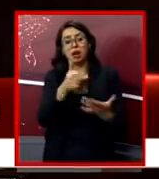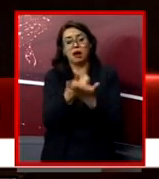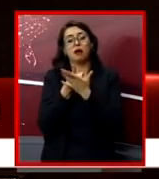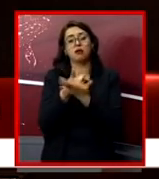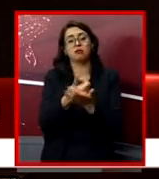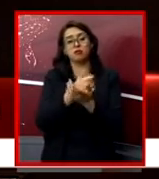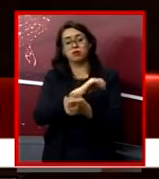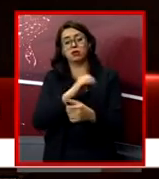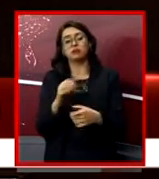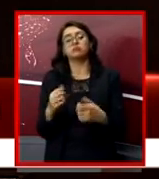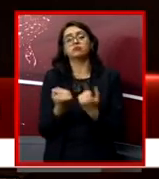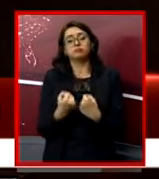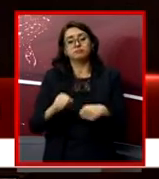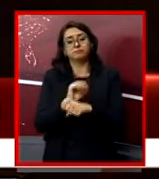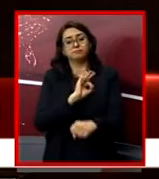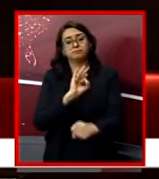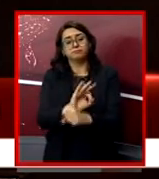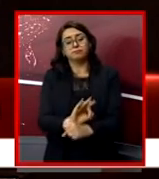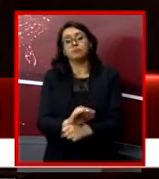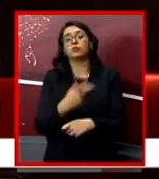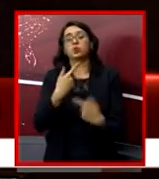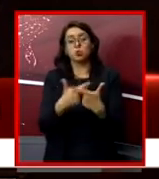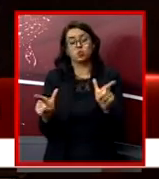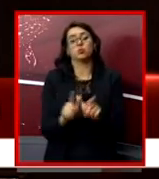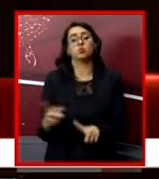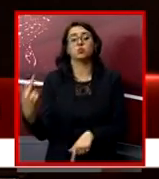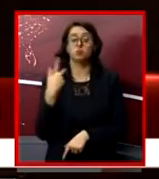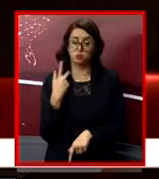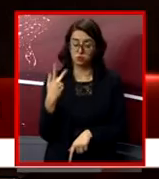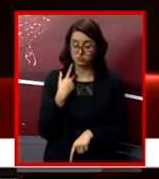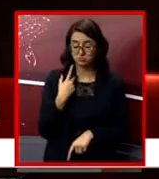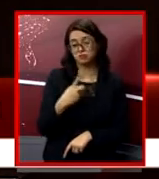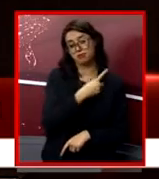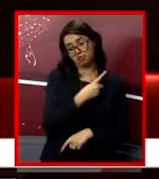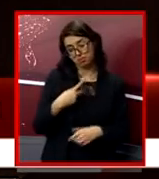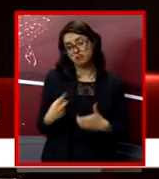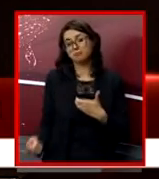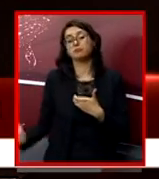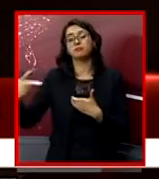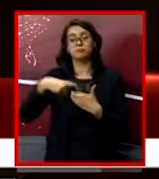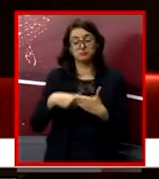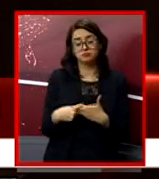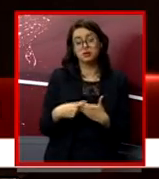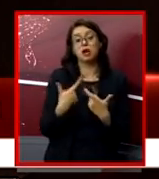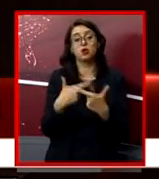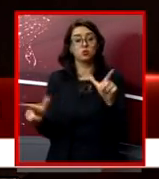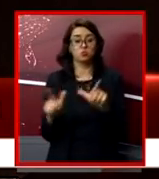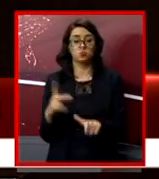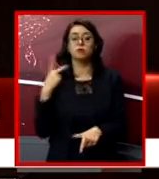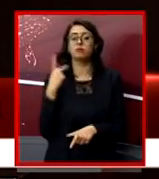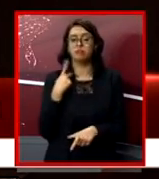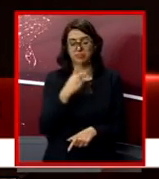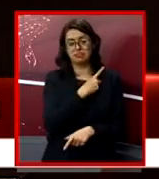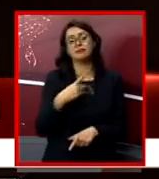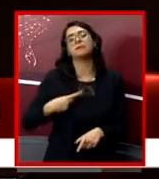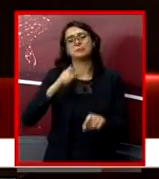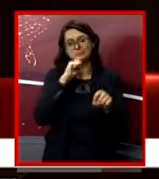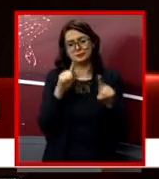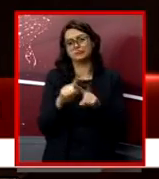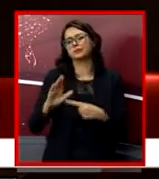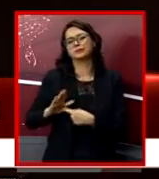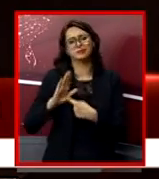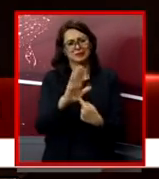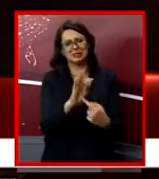solidaridad. Los partidos políticos deben sumarse. La clase política debe dar señales claras de que entiende la